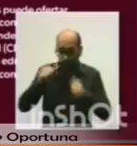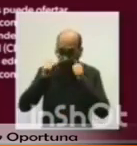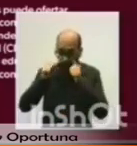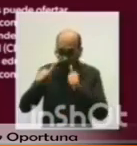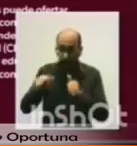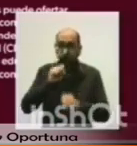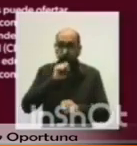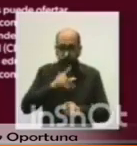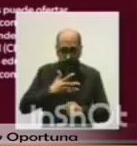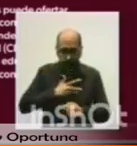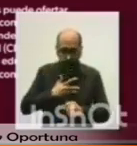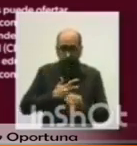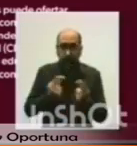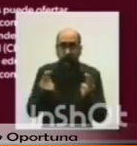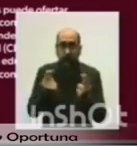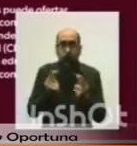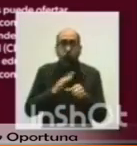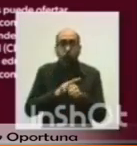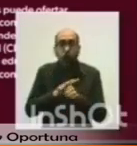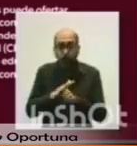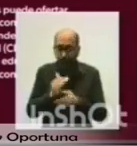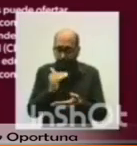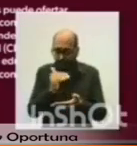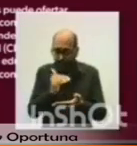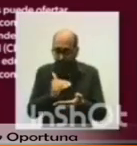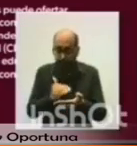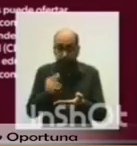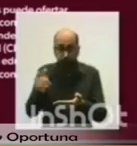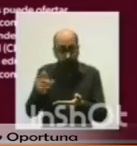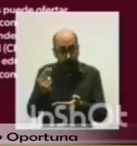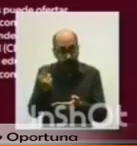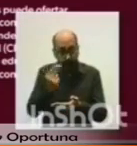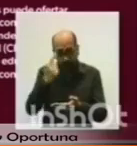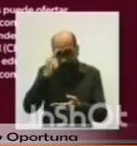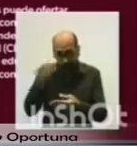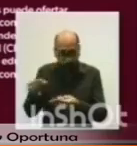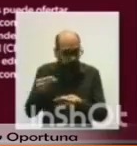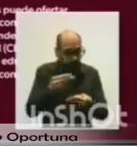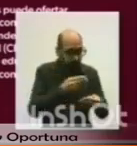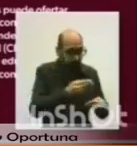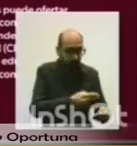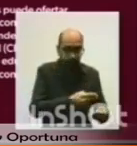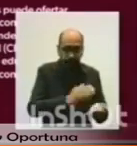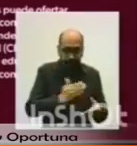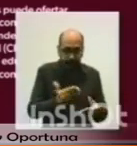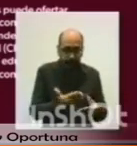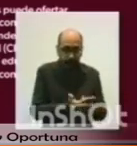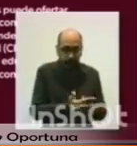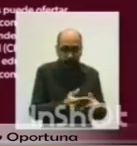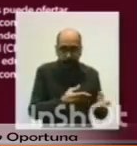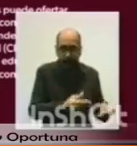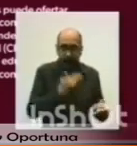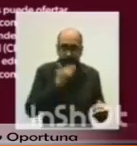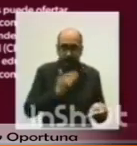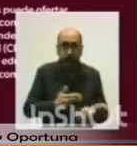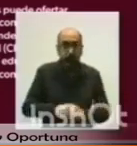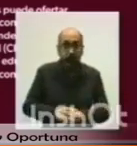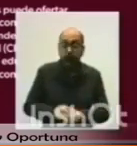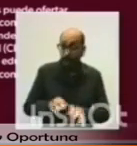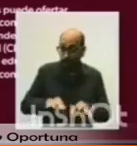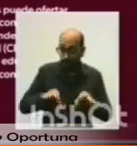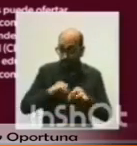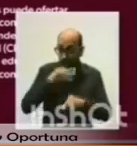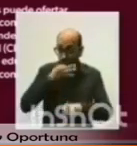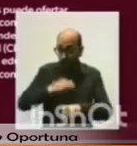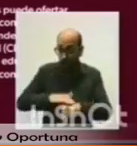aquí también los requisitos que ellos necesitan presentar para que este documento sea entregado. Es importante que también, si no entregan